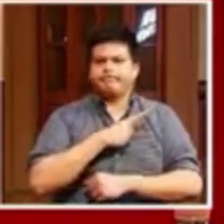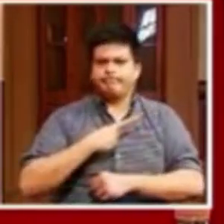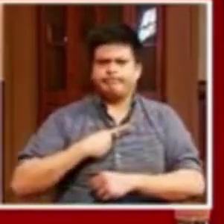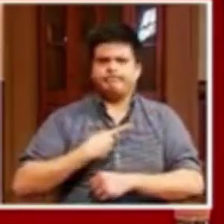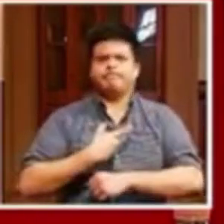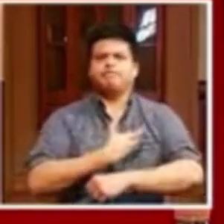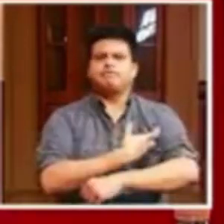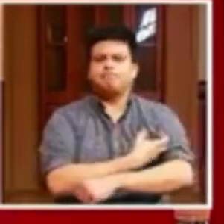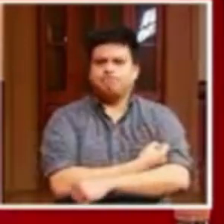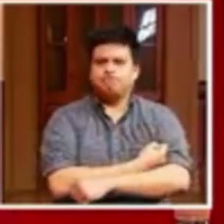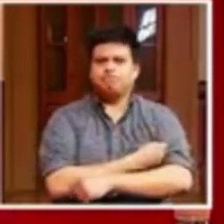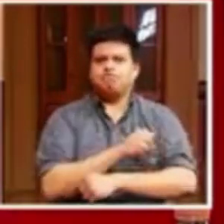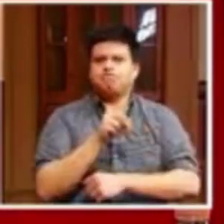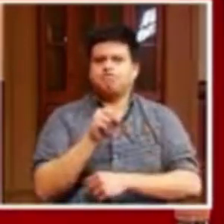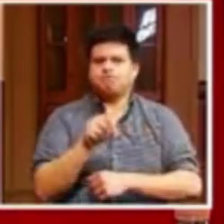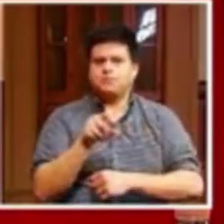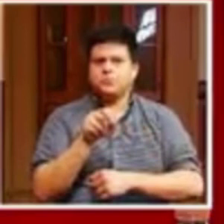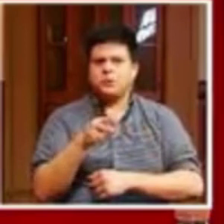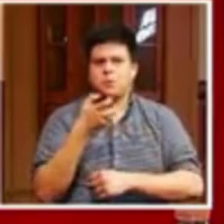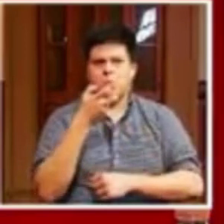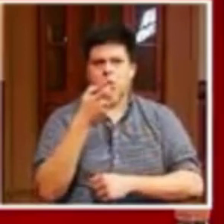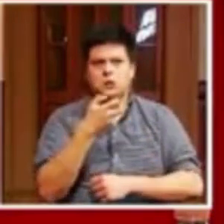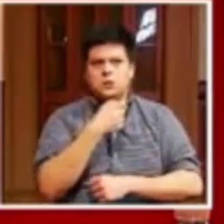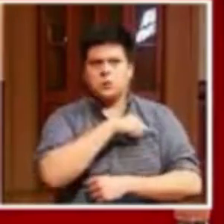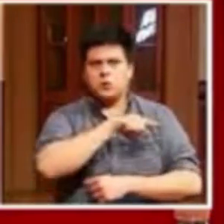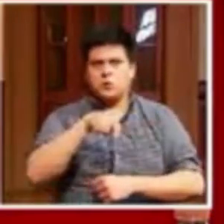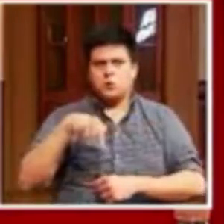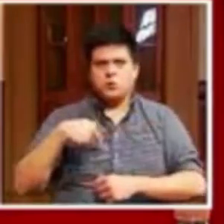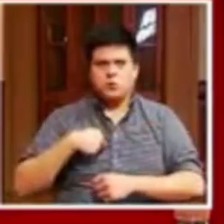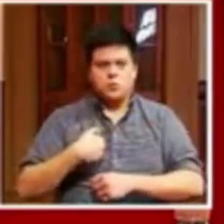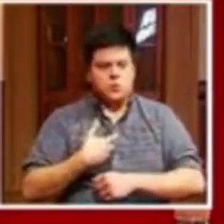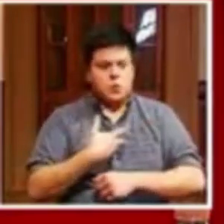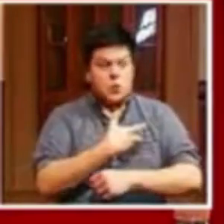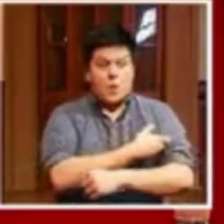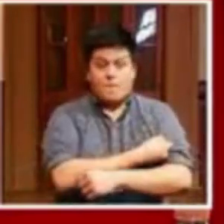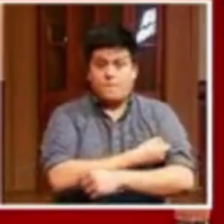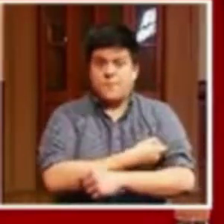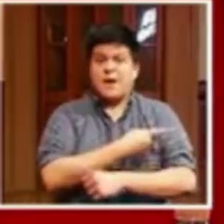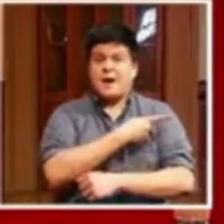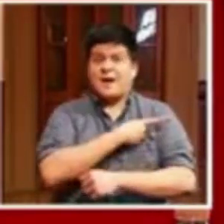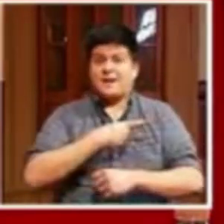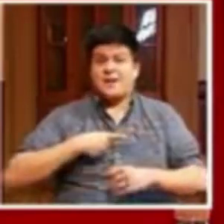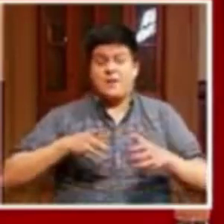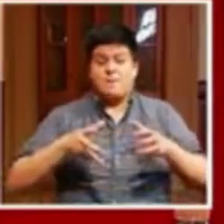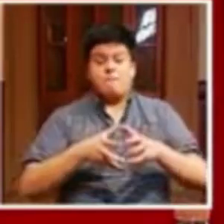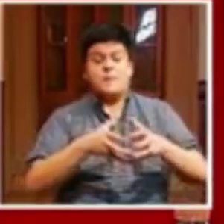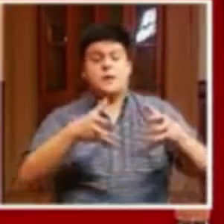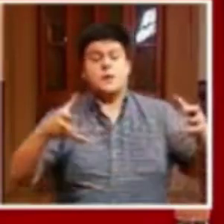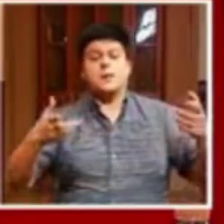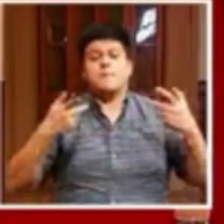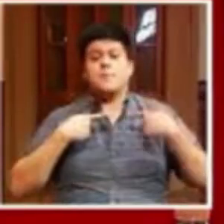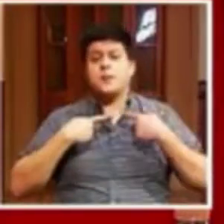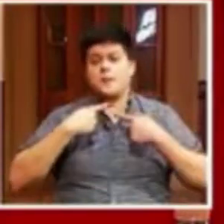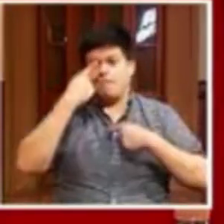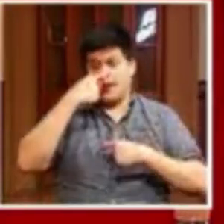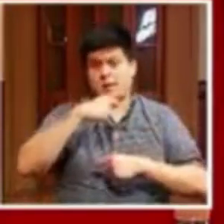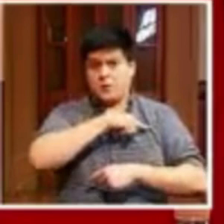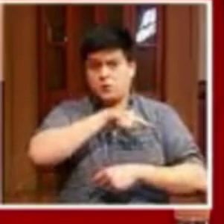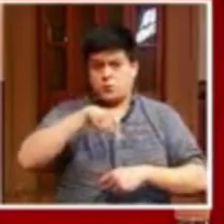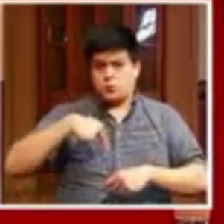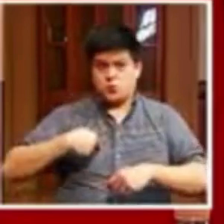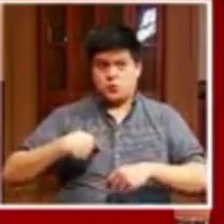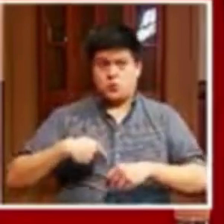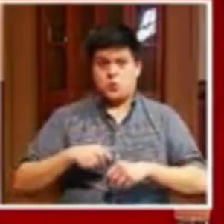casos nuevos de coronavirus según informó un manual de la boca vasos secretario de salud del estado al respecto el funcionario